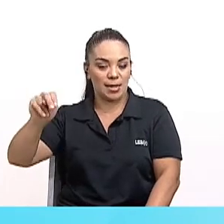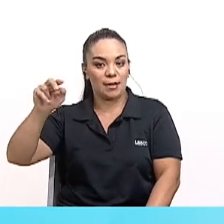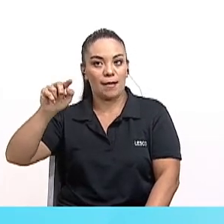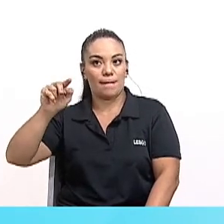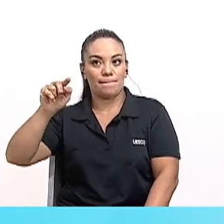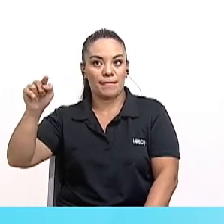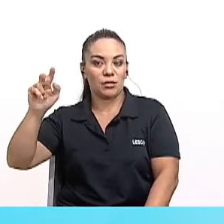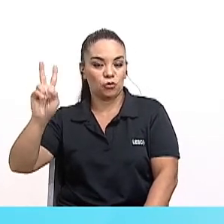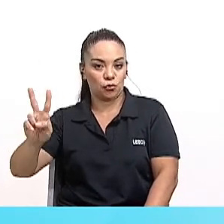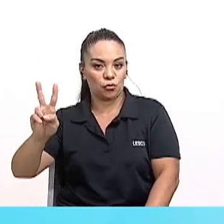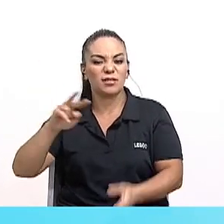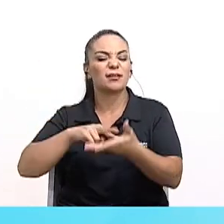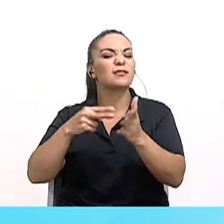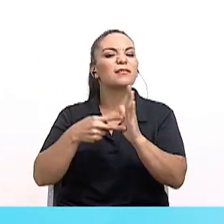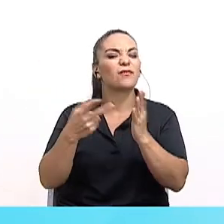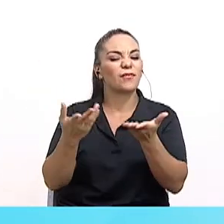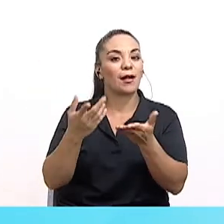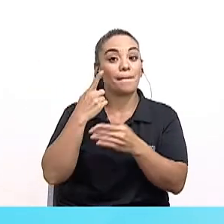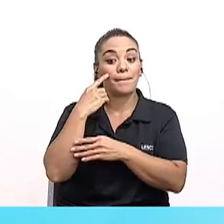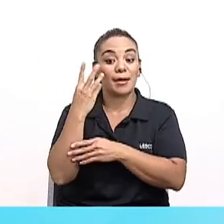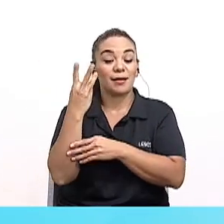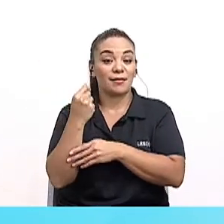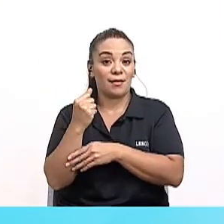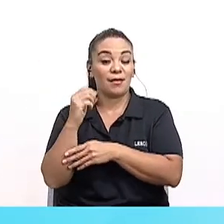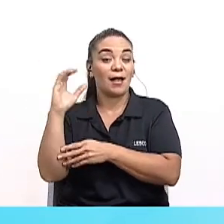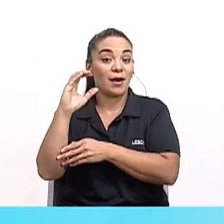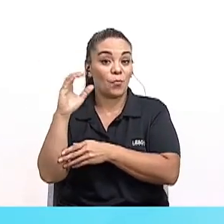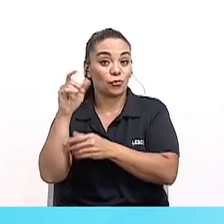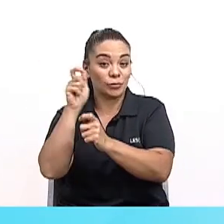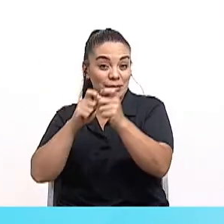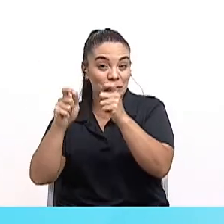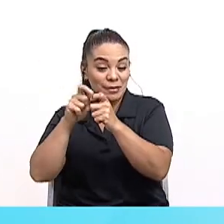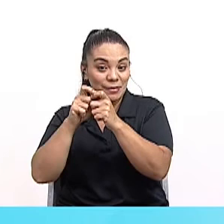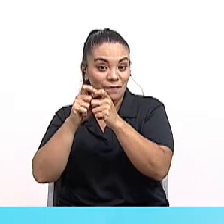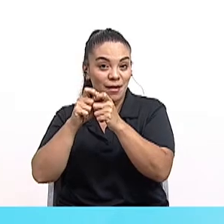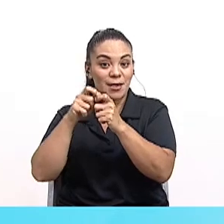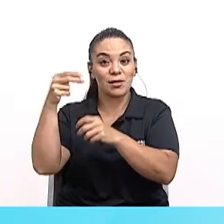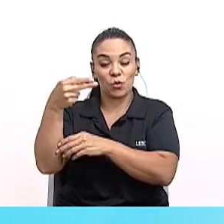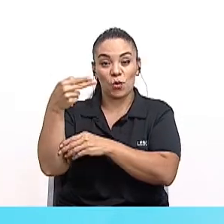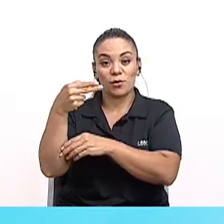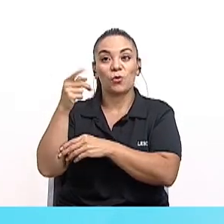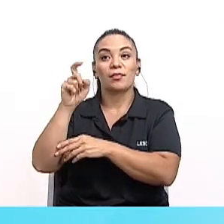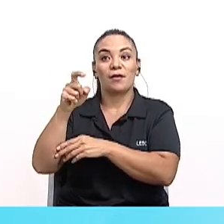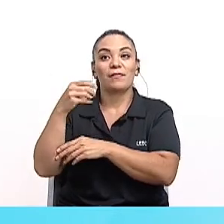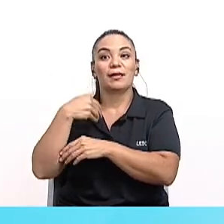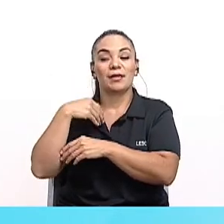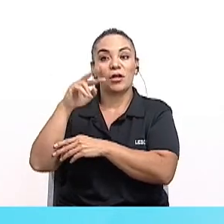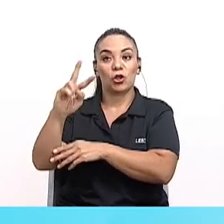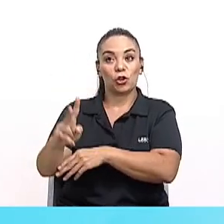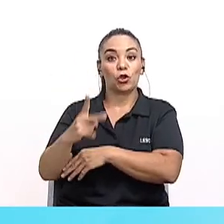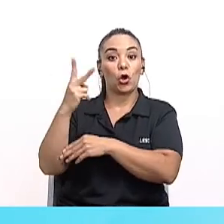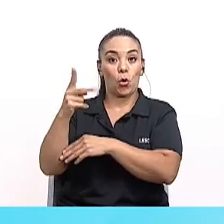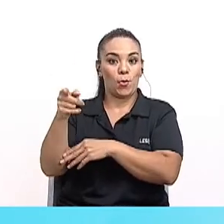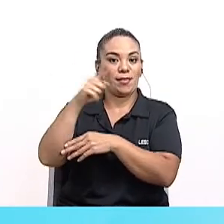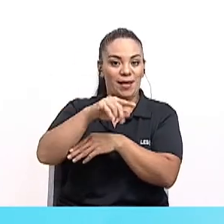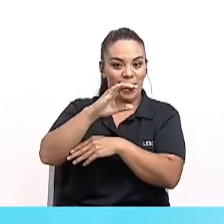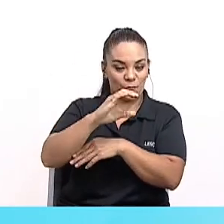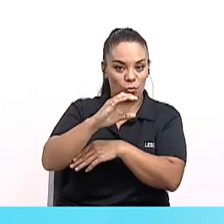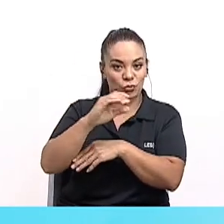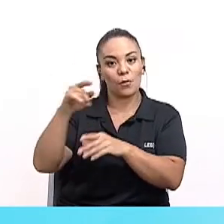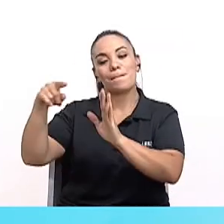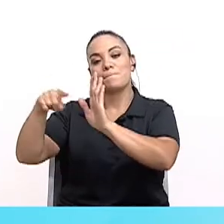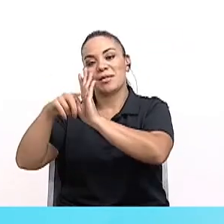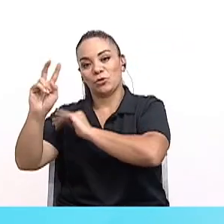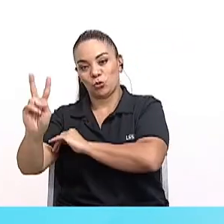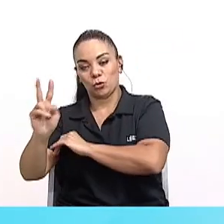CnH2n-2. ¿Qué significa eso? Que para una cantidad de carbonos específica, en hidrógeno yo voy a tener el doble de esa cantidad menos